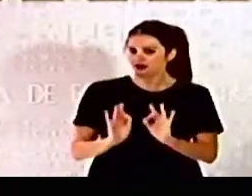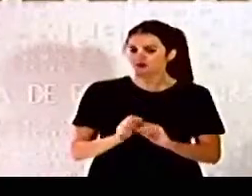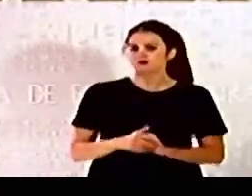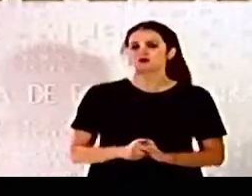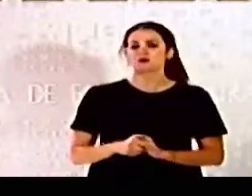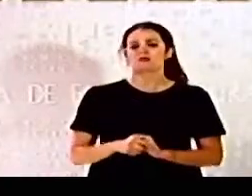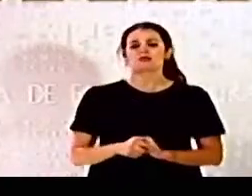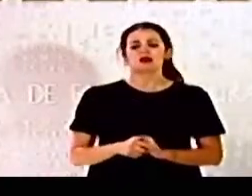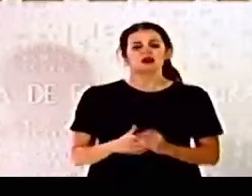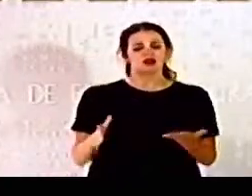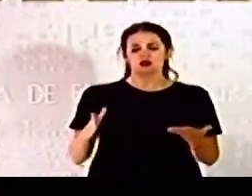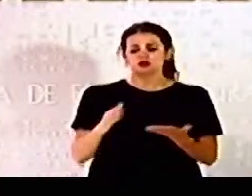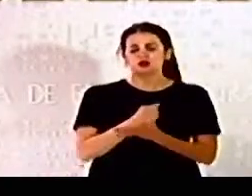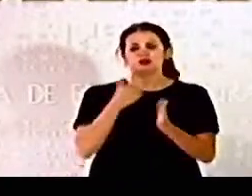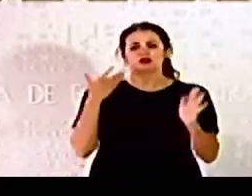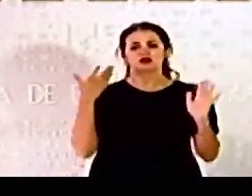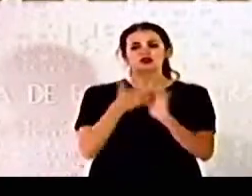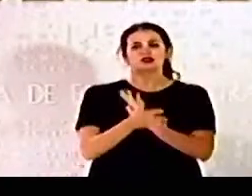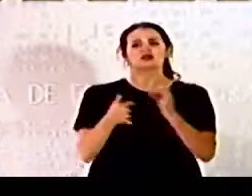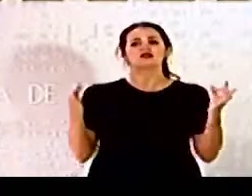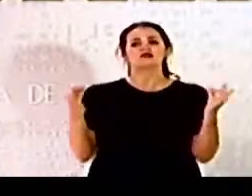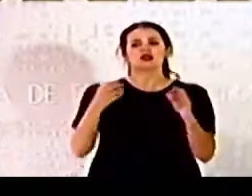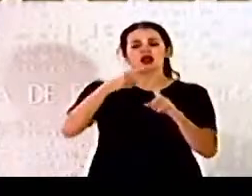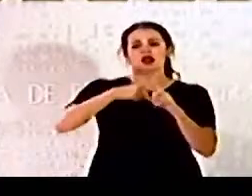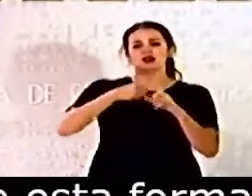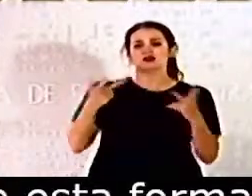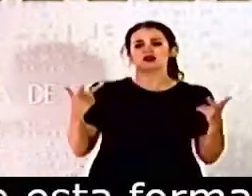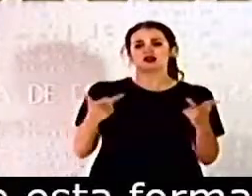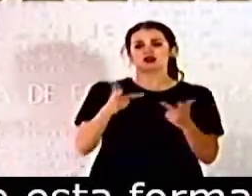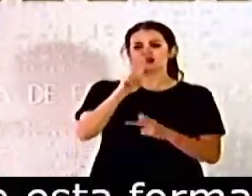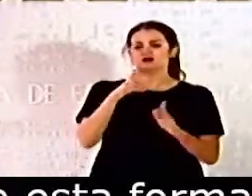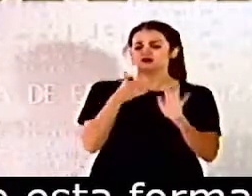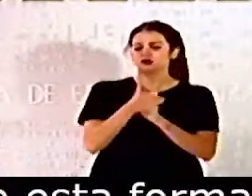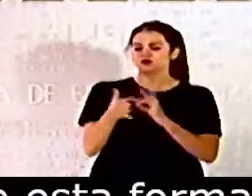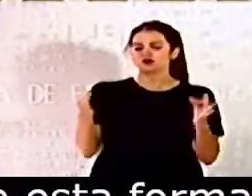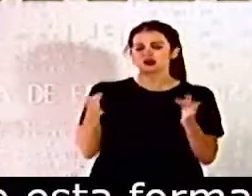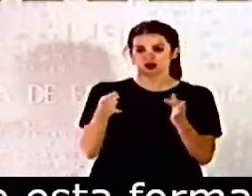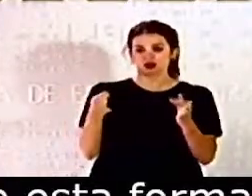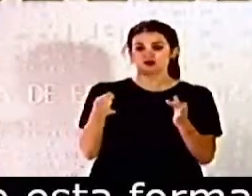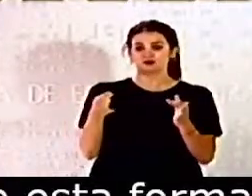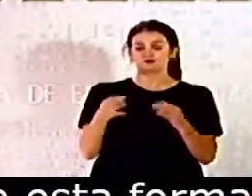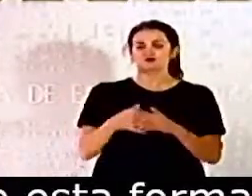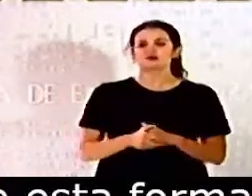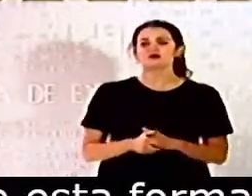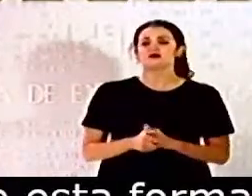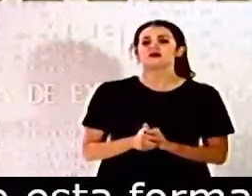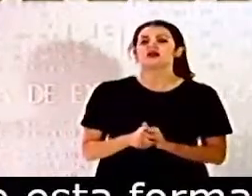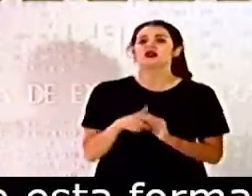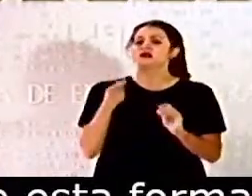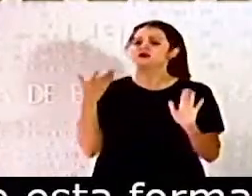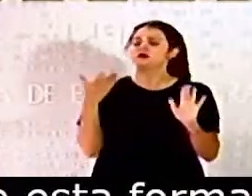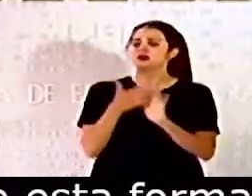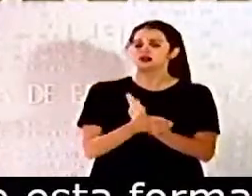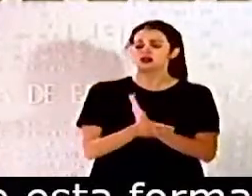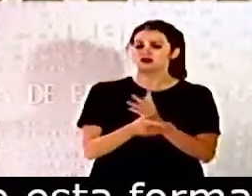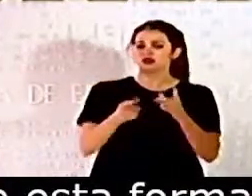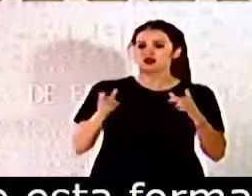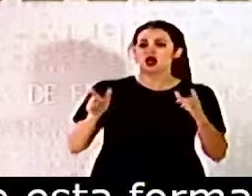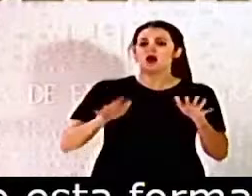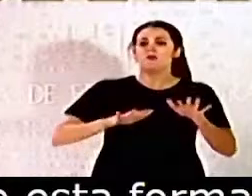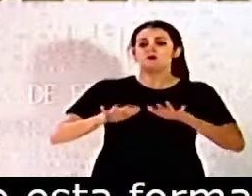¿Qué significa el nivel de alerta 2? Pues el nivel de alerta 2 significa que se reduce la movilidad.